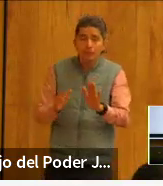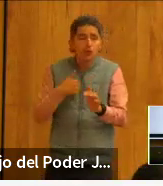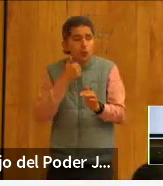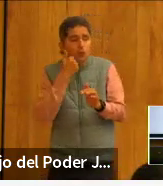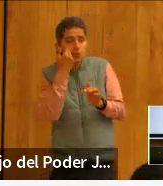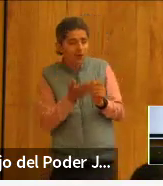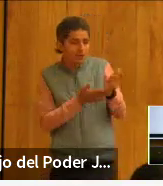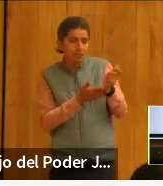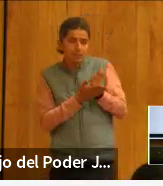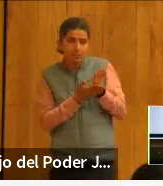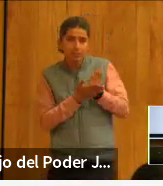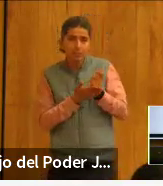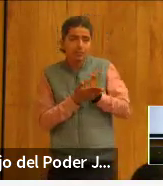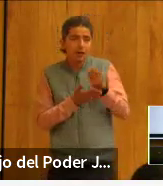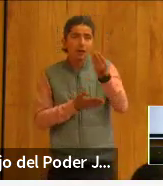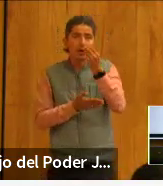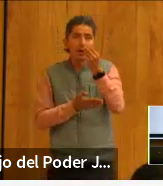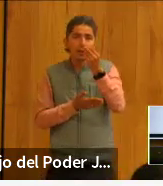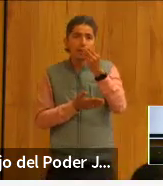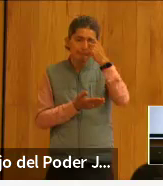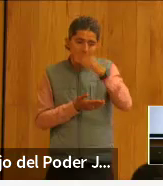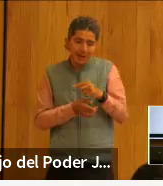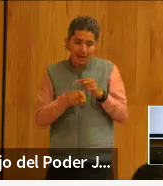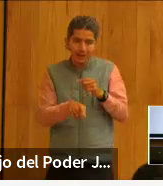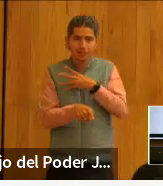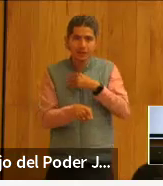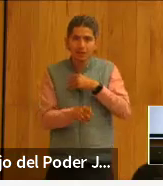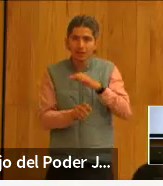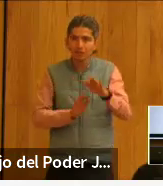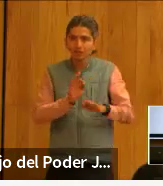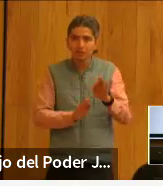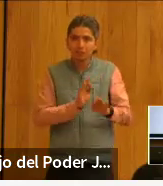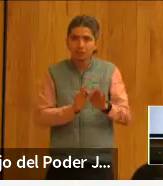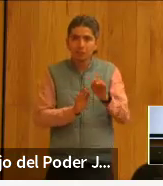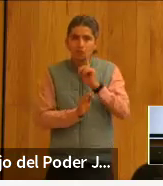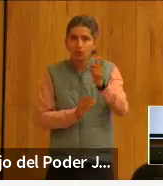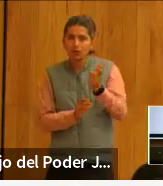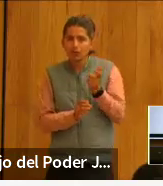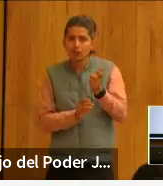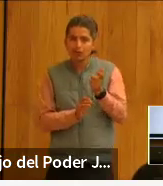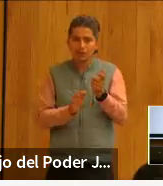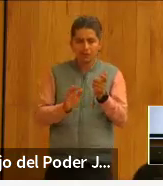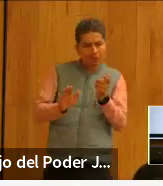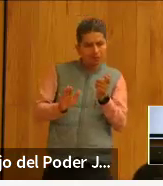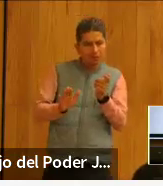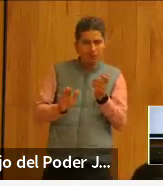una pensión alimenticia para mi hijo a cargo de ella. Yo ahí advertí en ese